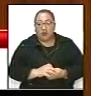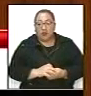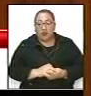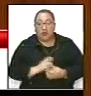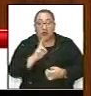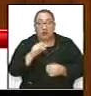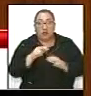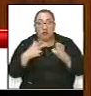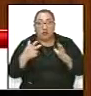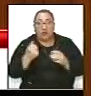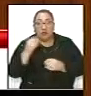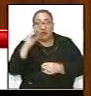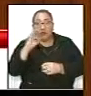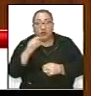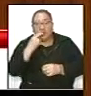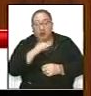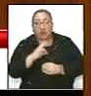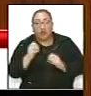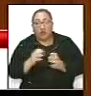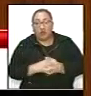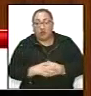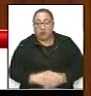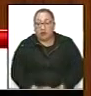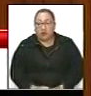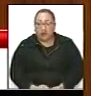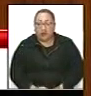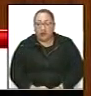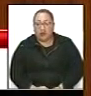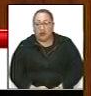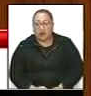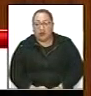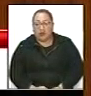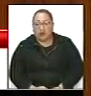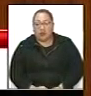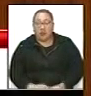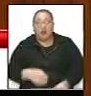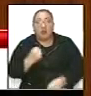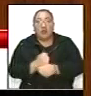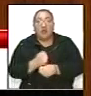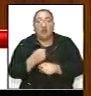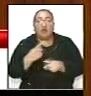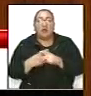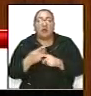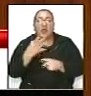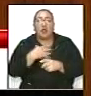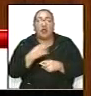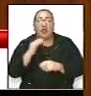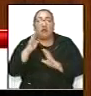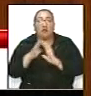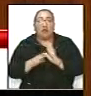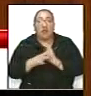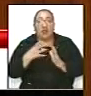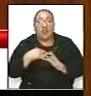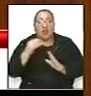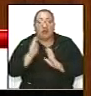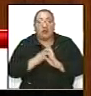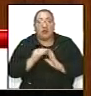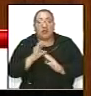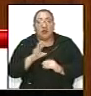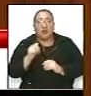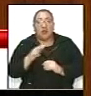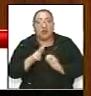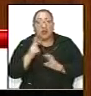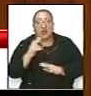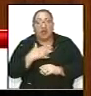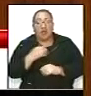el porcentaje de niñas, niños y adolescentes que trabaja por la edad, por debajo de la edad mínima de 5 a 13